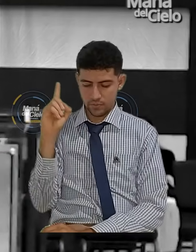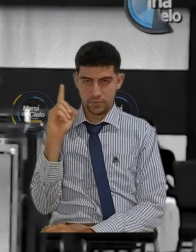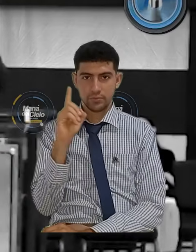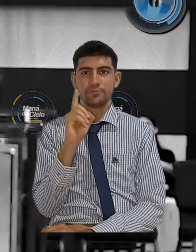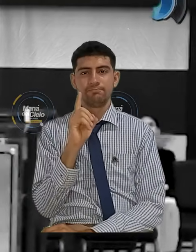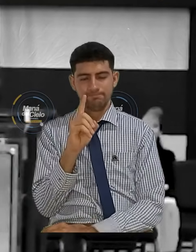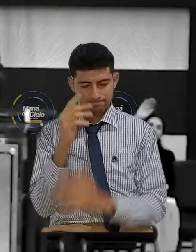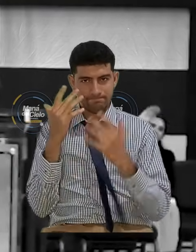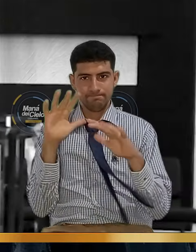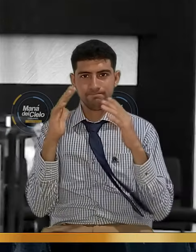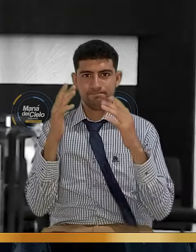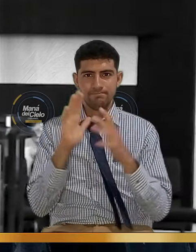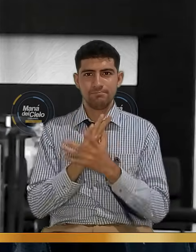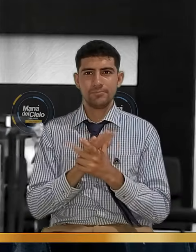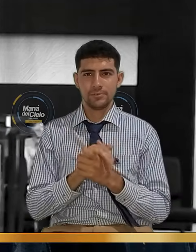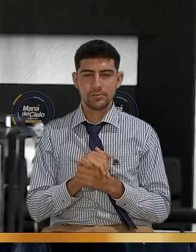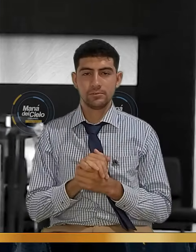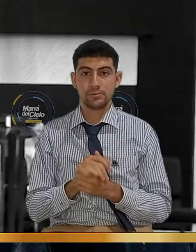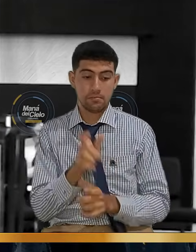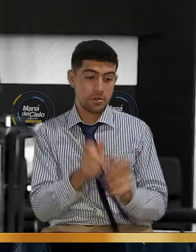Repito, hermano, Cristo viene.